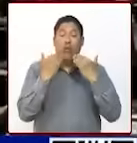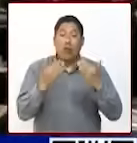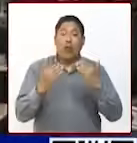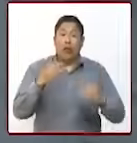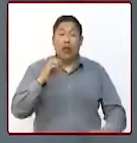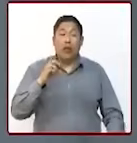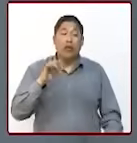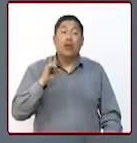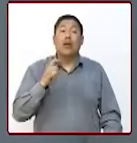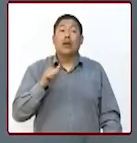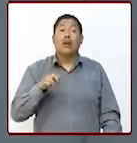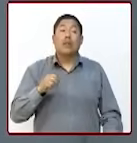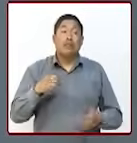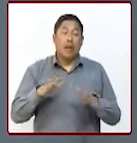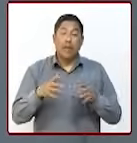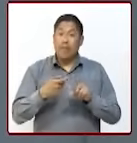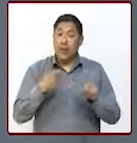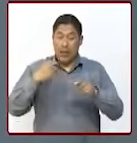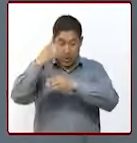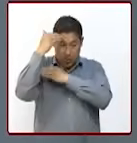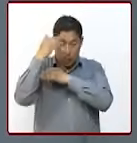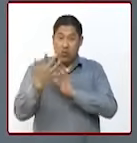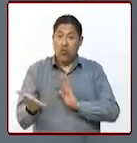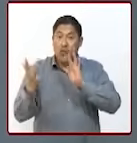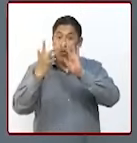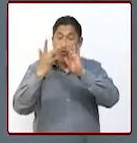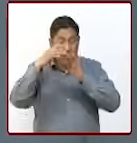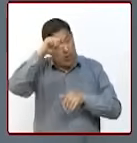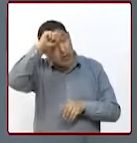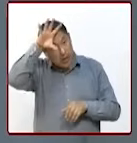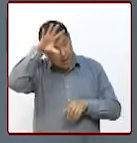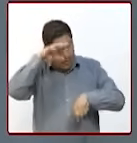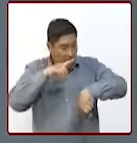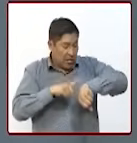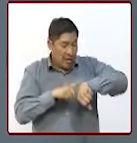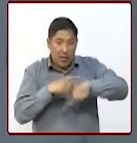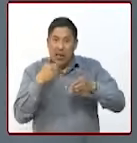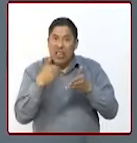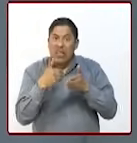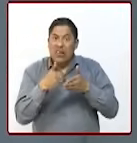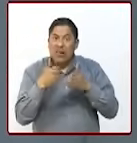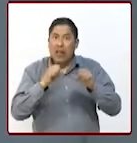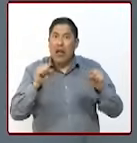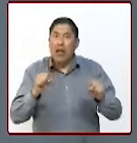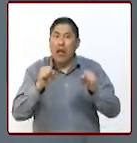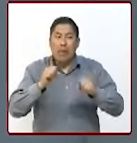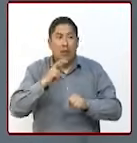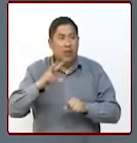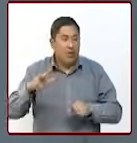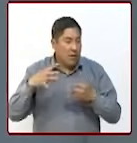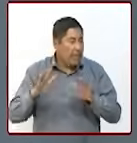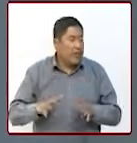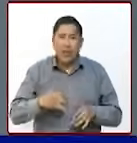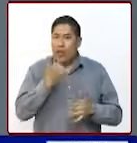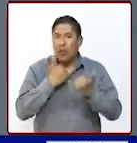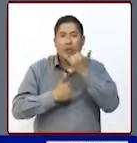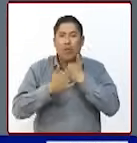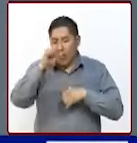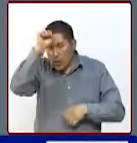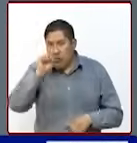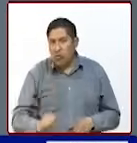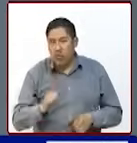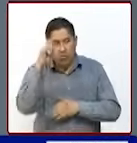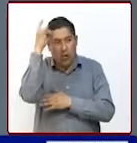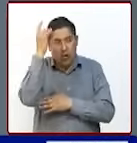Cristian. Y desde Santa Cruz hoy nos vamos a Tarija porque estamos a 3 horas y 24 minutos para que inicie el censo. ¿Qué pasa en el sur